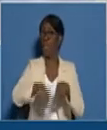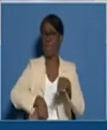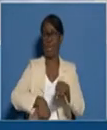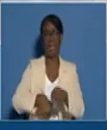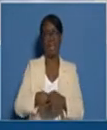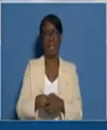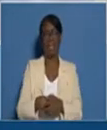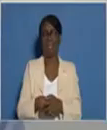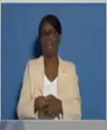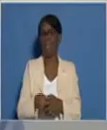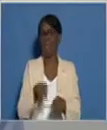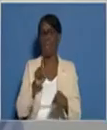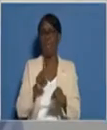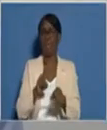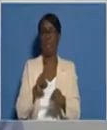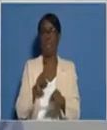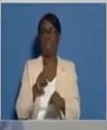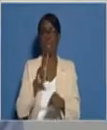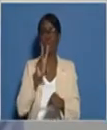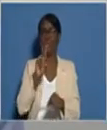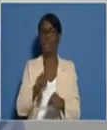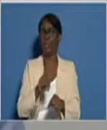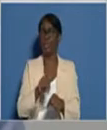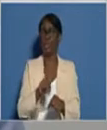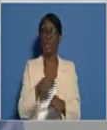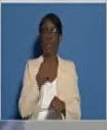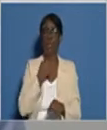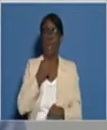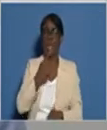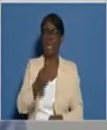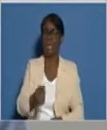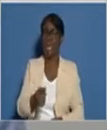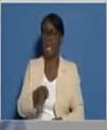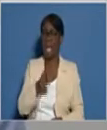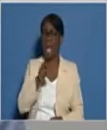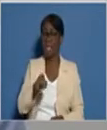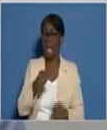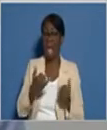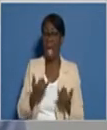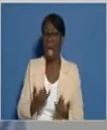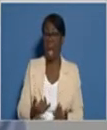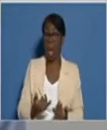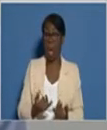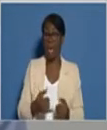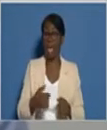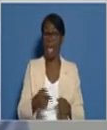No puede, Betseray, existir coacción para una renuncia por un mutuo